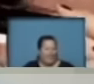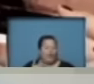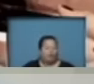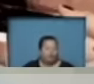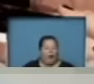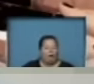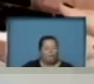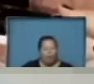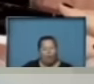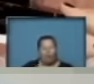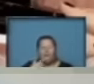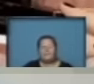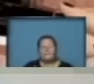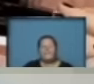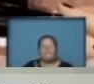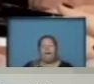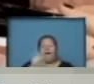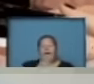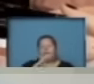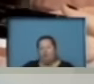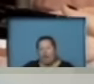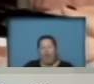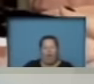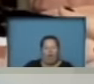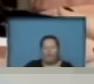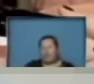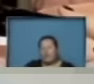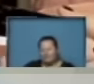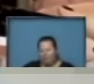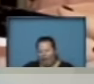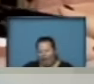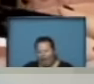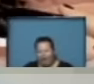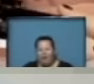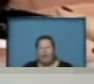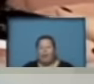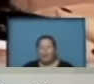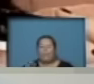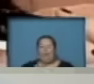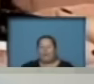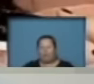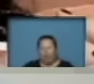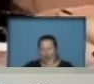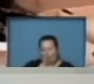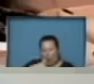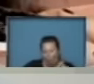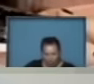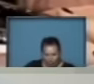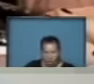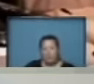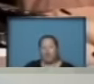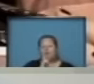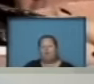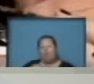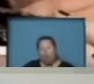empezó a batir el parche sobre el tema de que durante toda la semana iba a haber fraude. Durante la